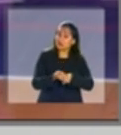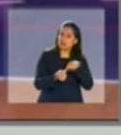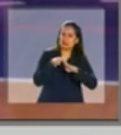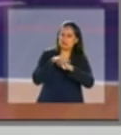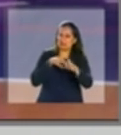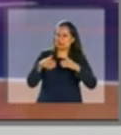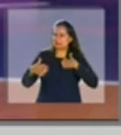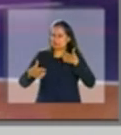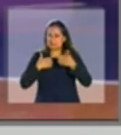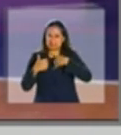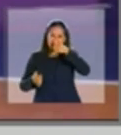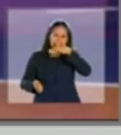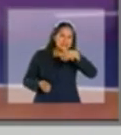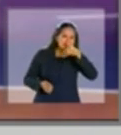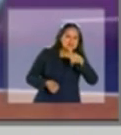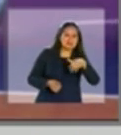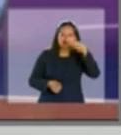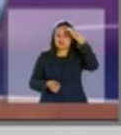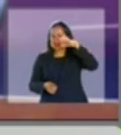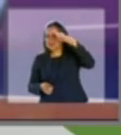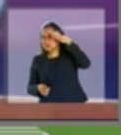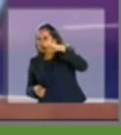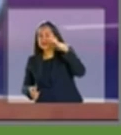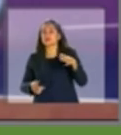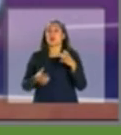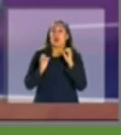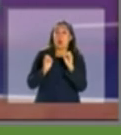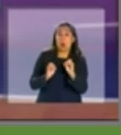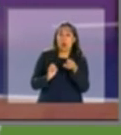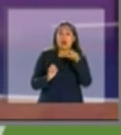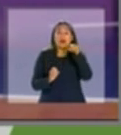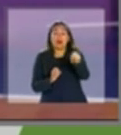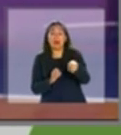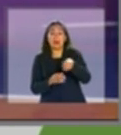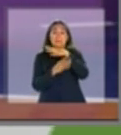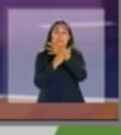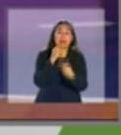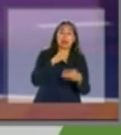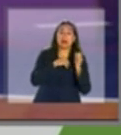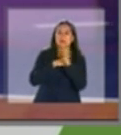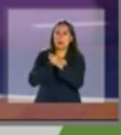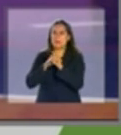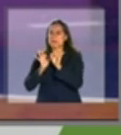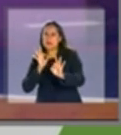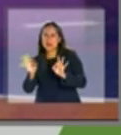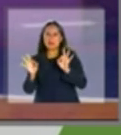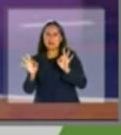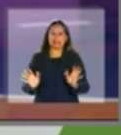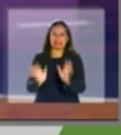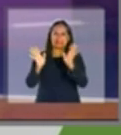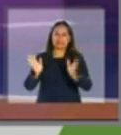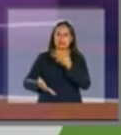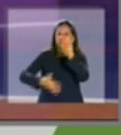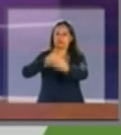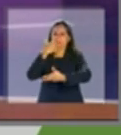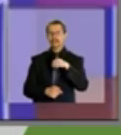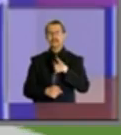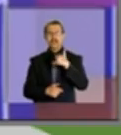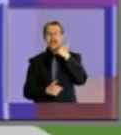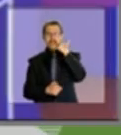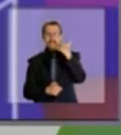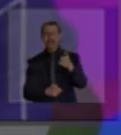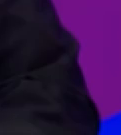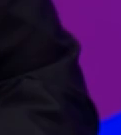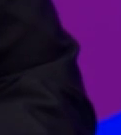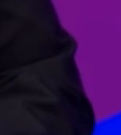tan abajo en las preferencias de la gente, ¿no? Pues, mi querida Gina, esto es el segundo debate, las consecuencias de